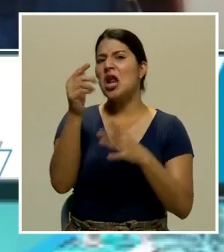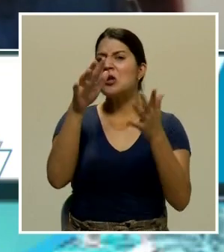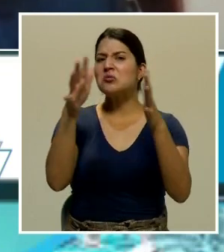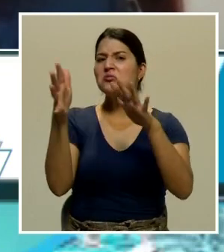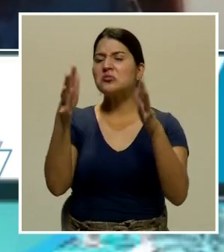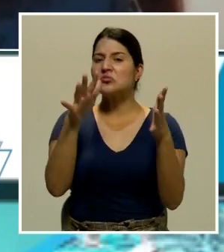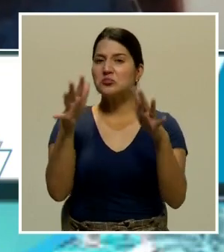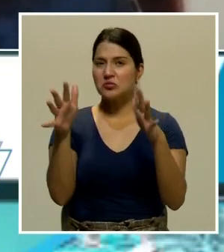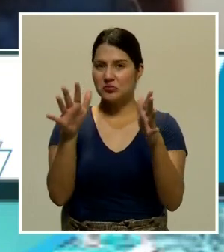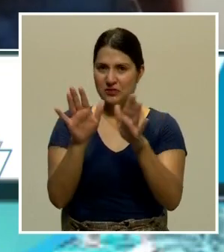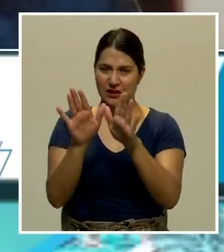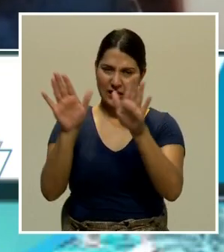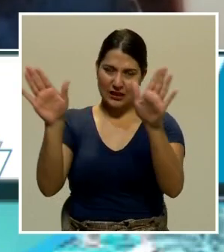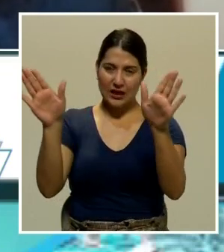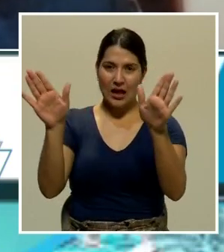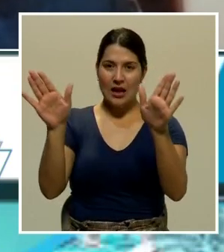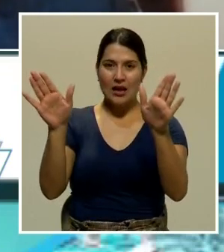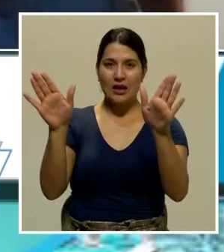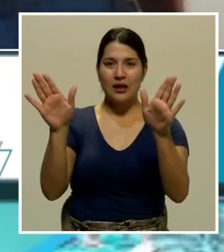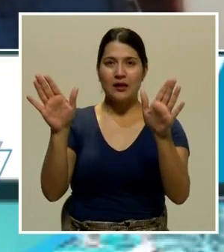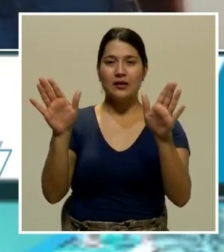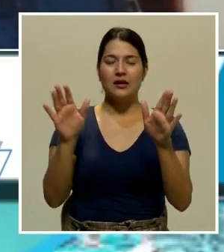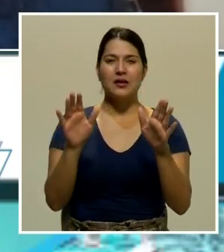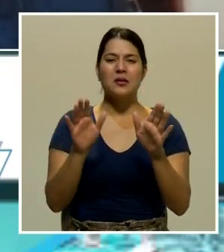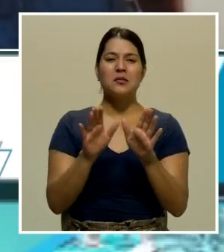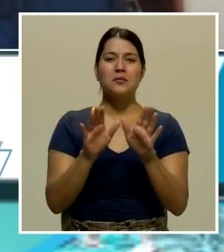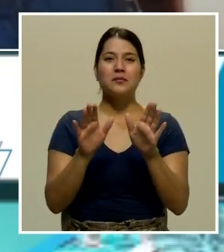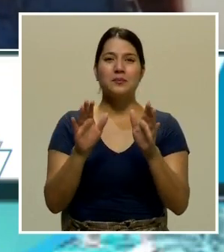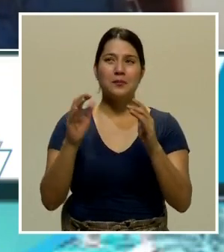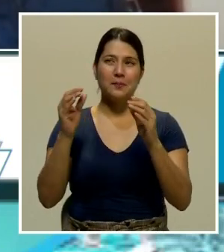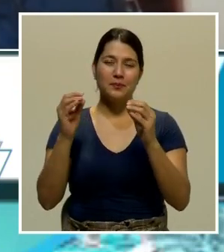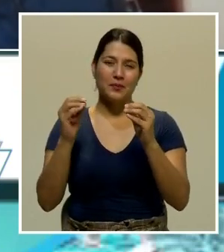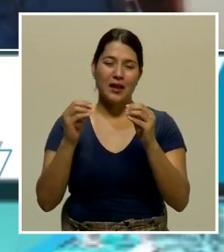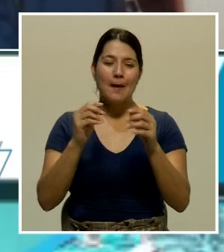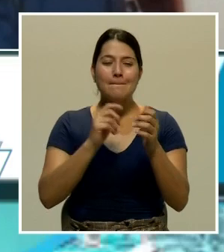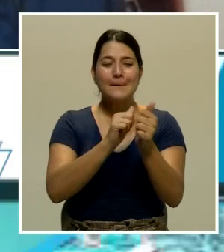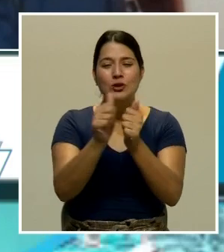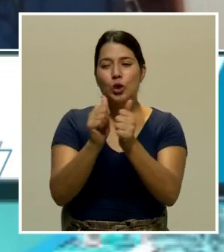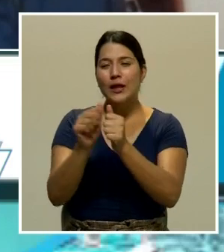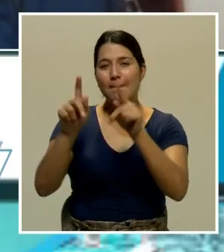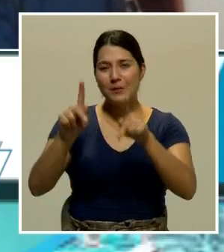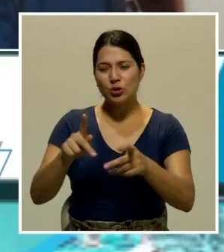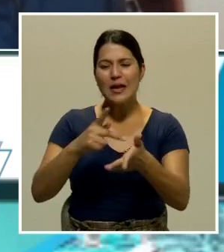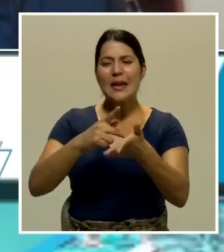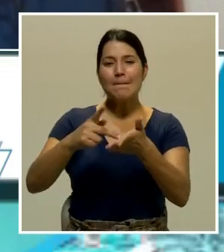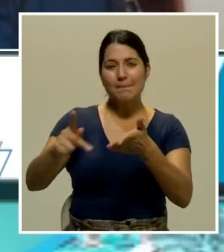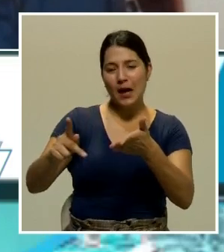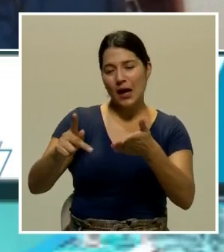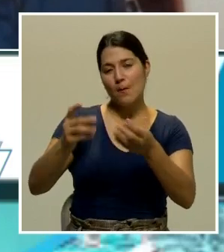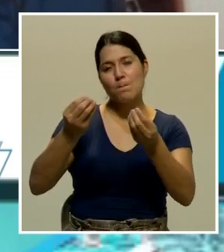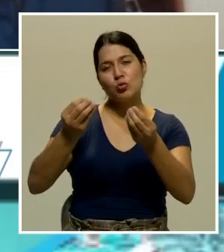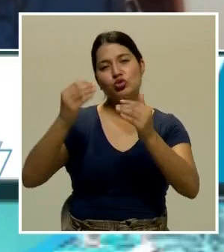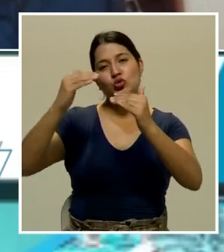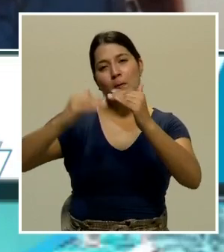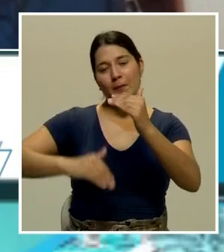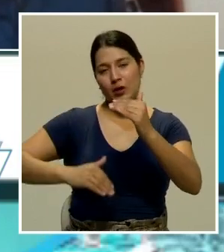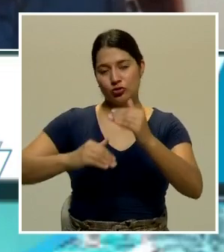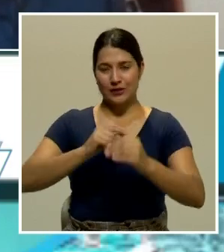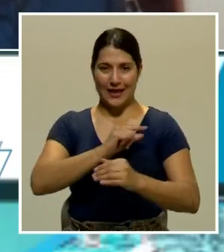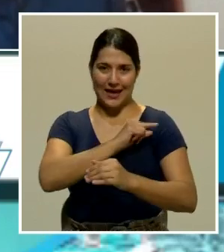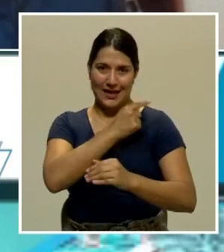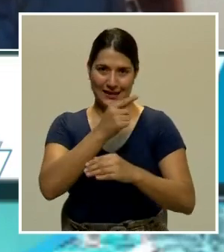general que es muchísimo más bajo que el del gerente del banco, ¿verdad? Entonces, hay que tener cuidado también con cuál es el